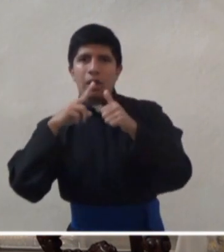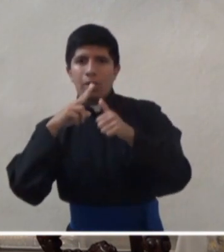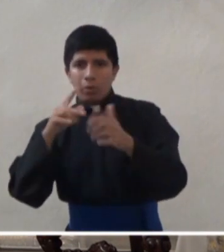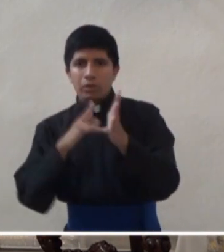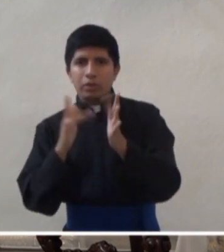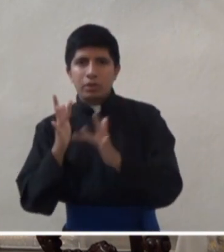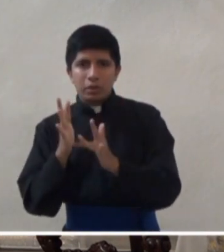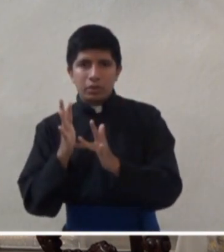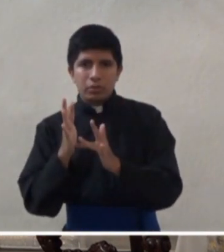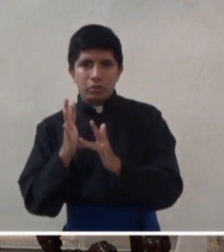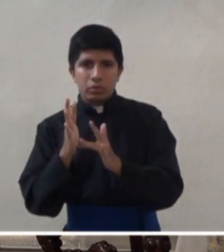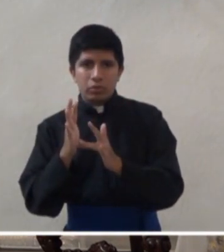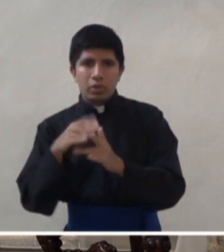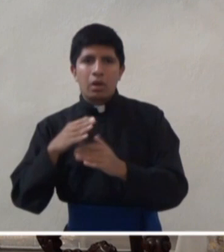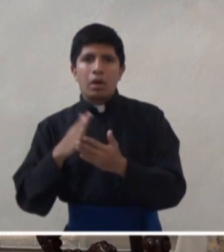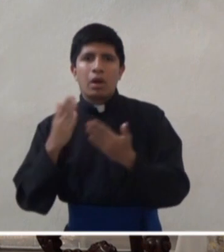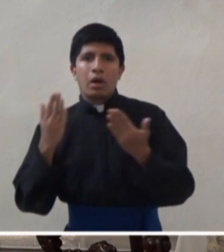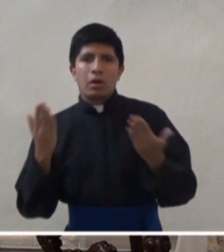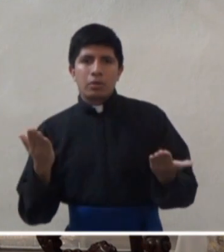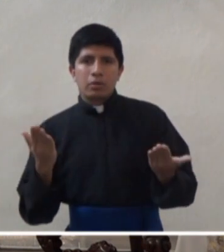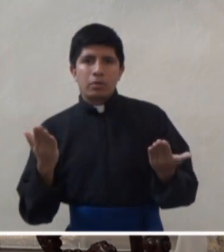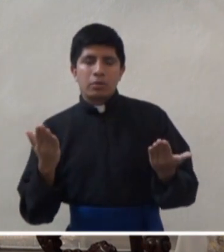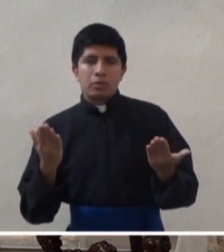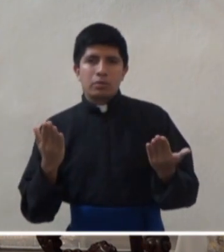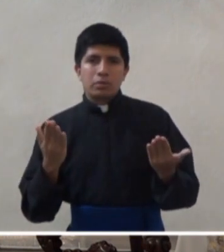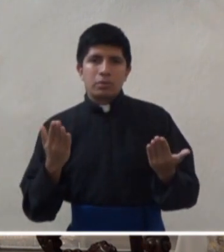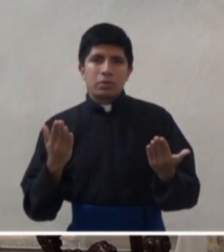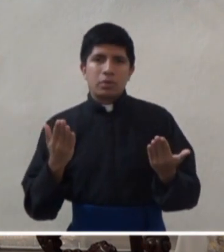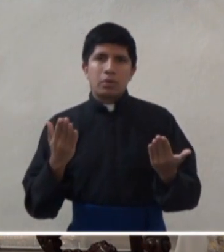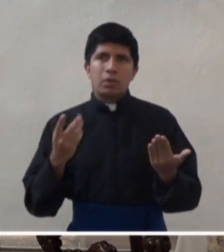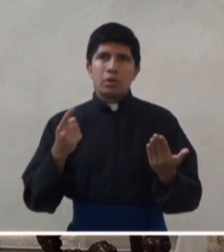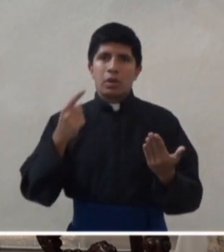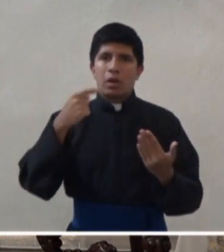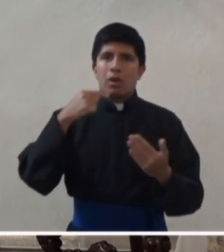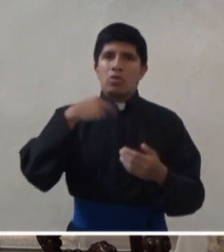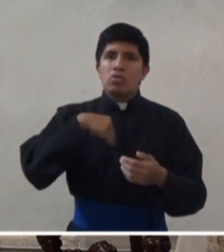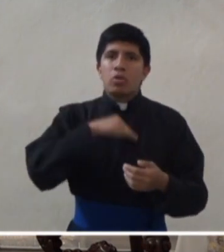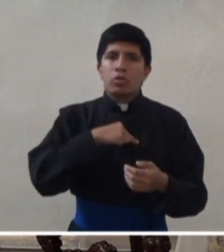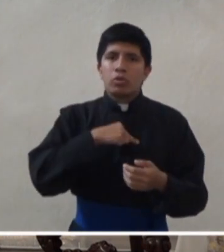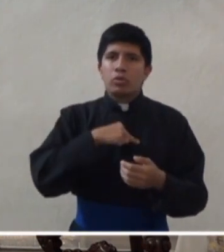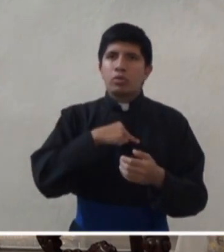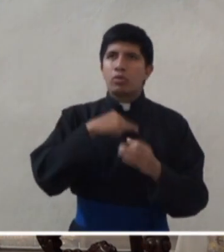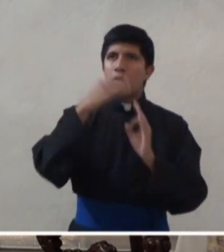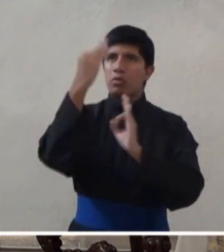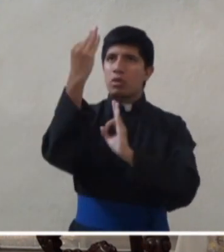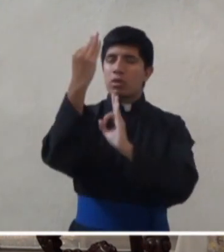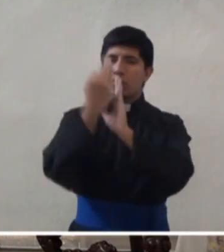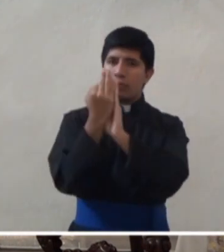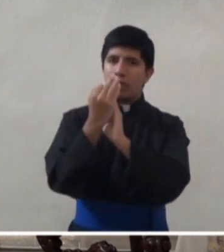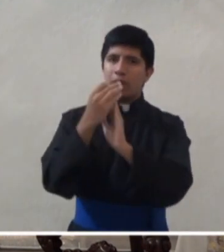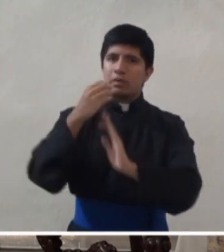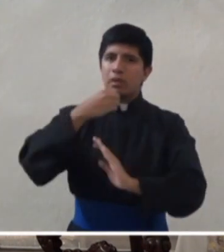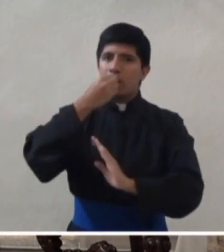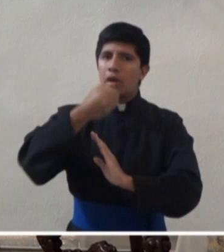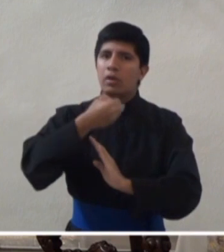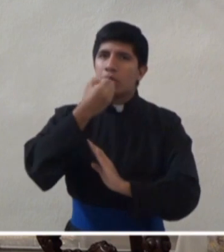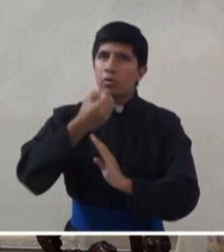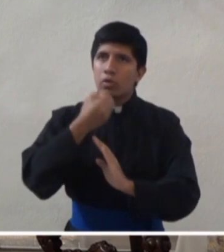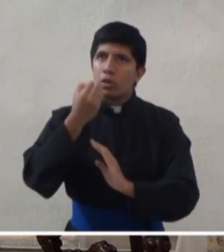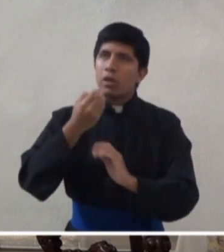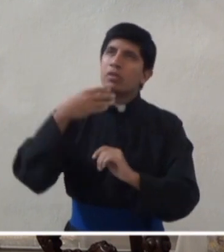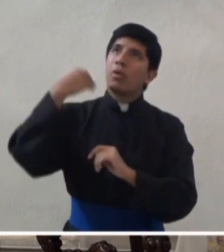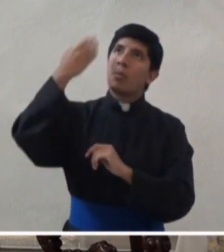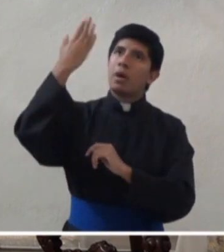discernir. Y esto solamente se logra cuando nos ponemos de frente a Dios, para pedir que nos dé